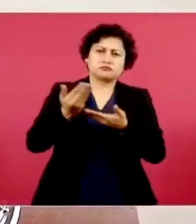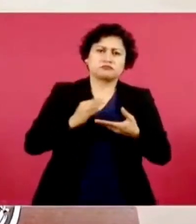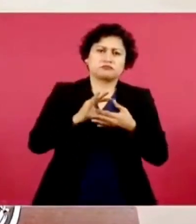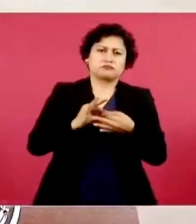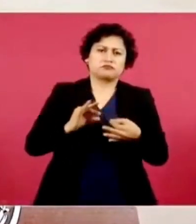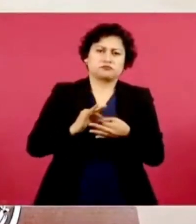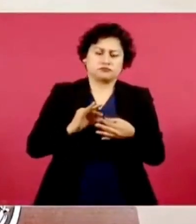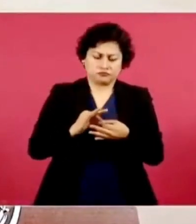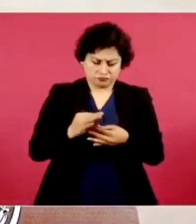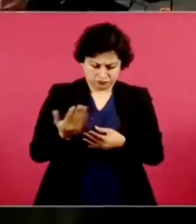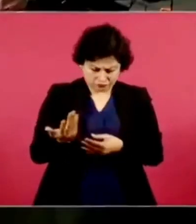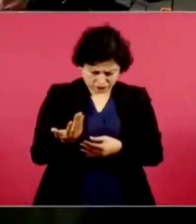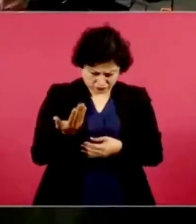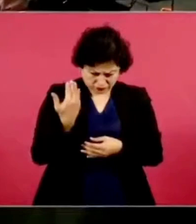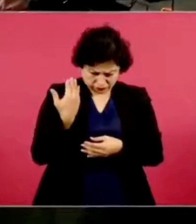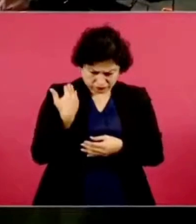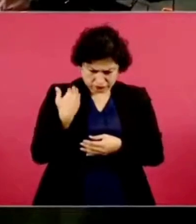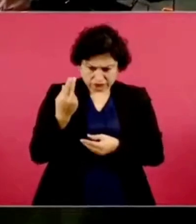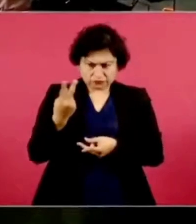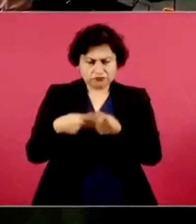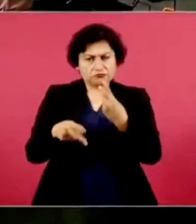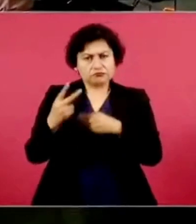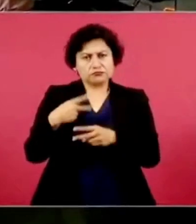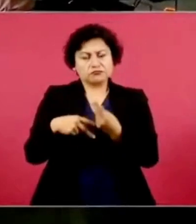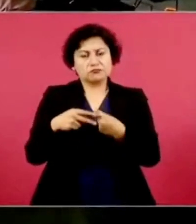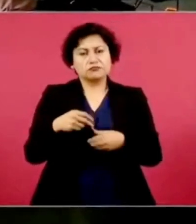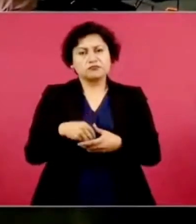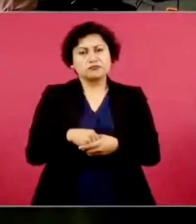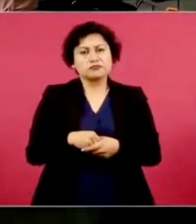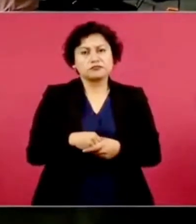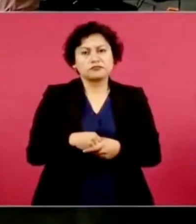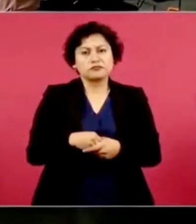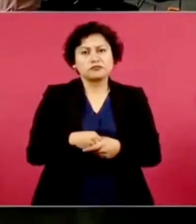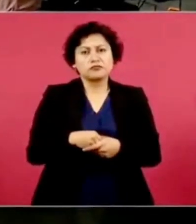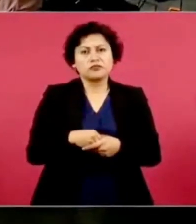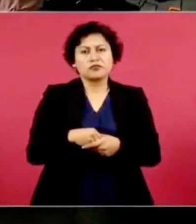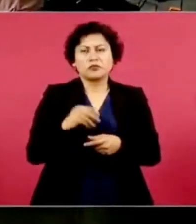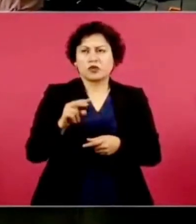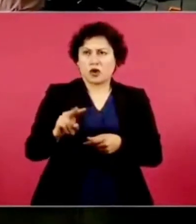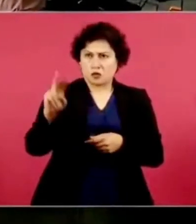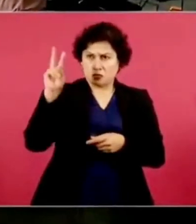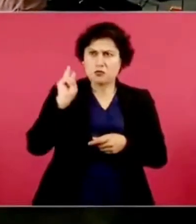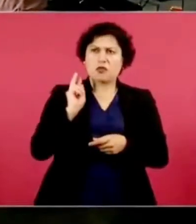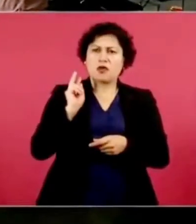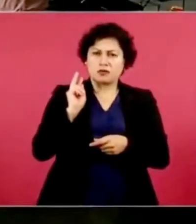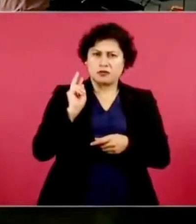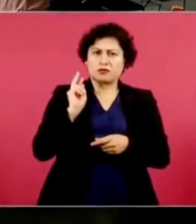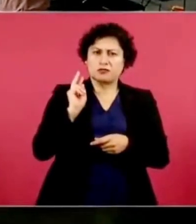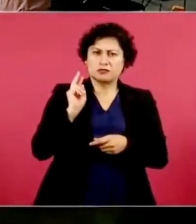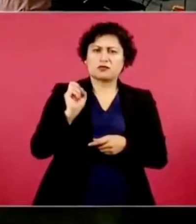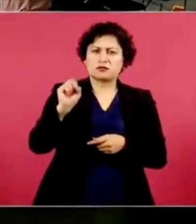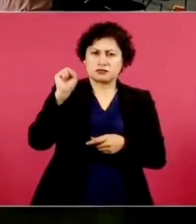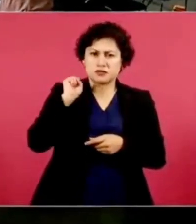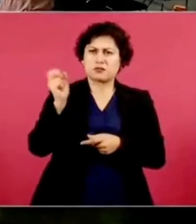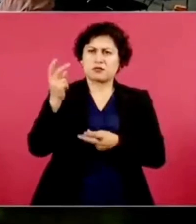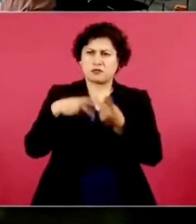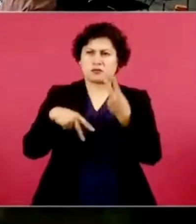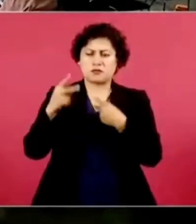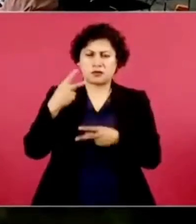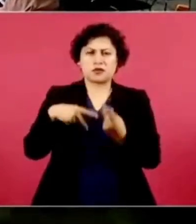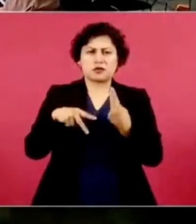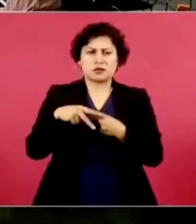acaba de estar con nosotros el pasado fin de semana, creo que en Michoacán,